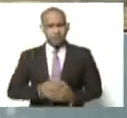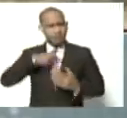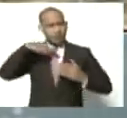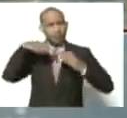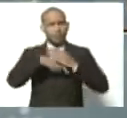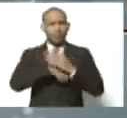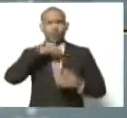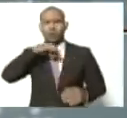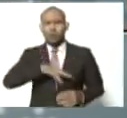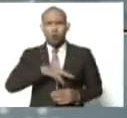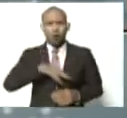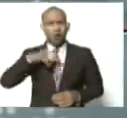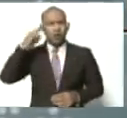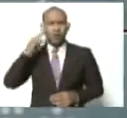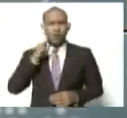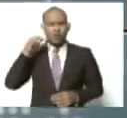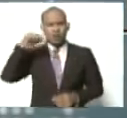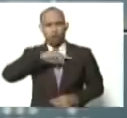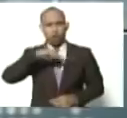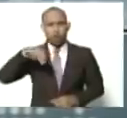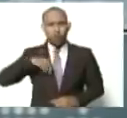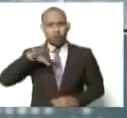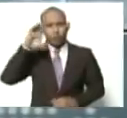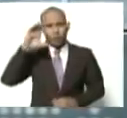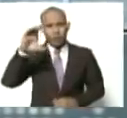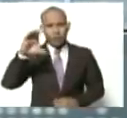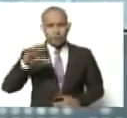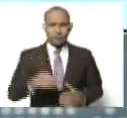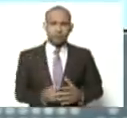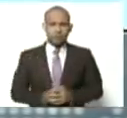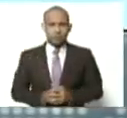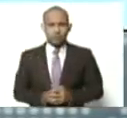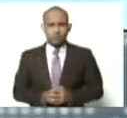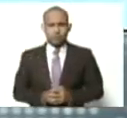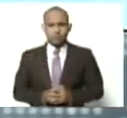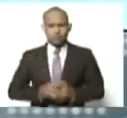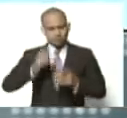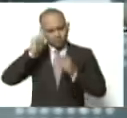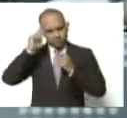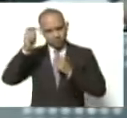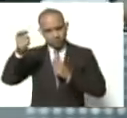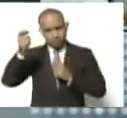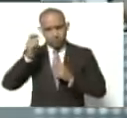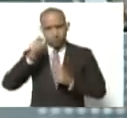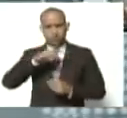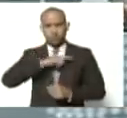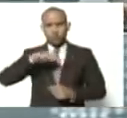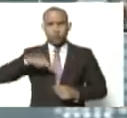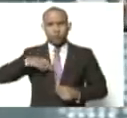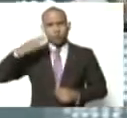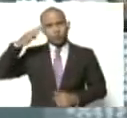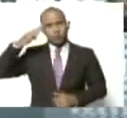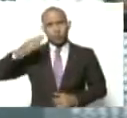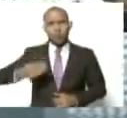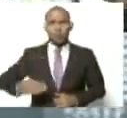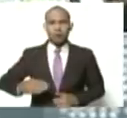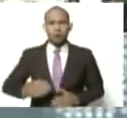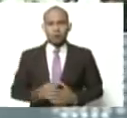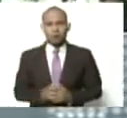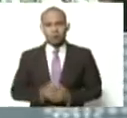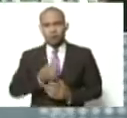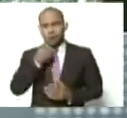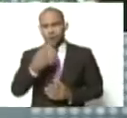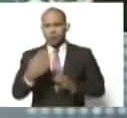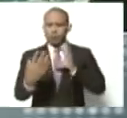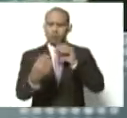profunda de la historia bolivariana de nuestro país. Estuvimos rindiendo el homenaje a nuestro comandante, bueno, conversando